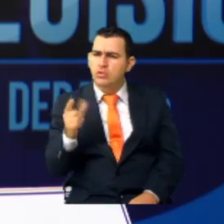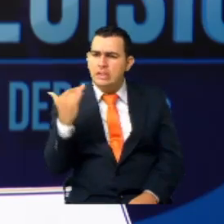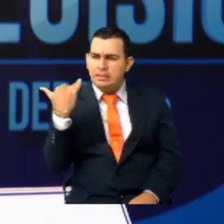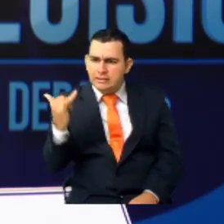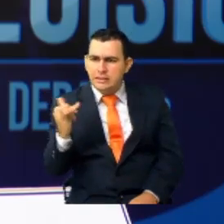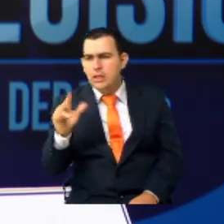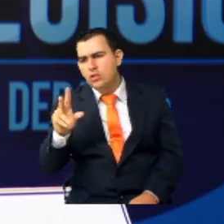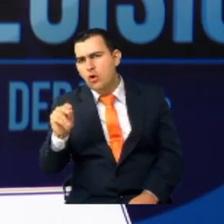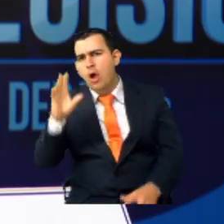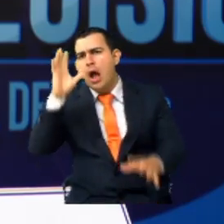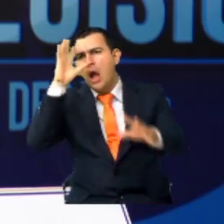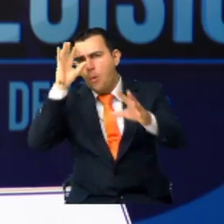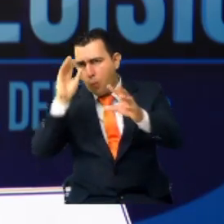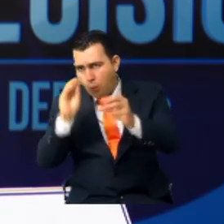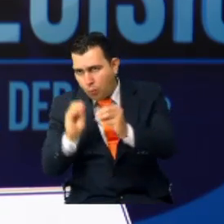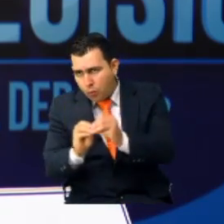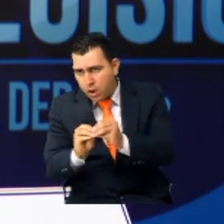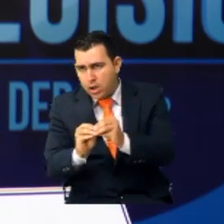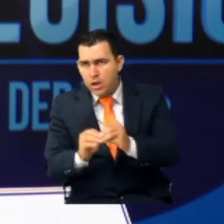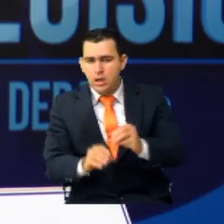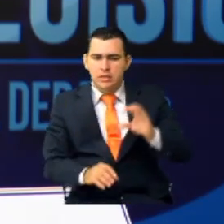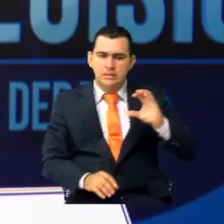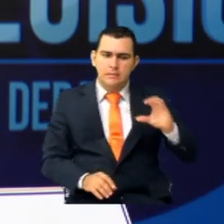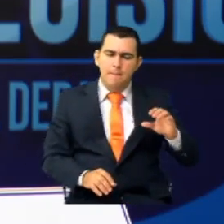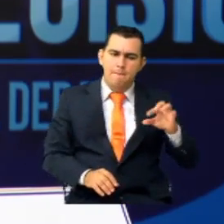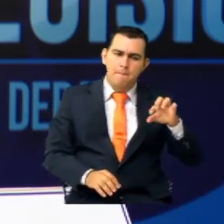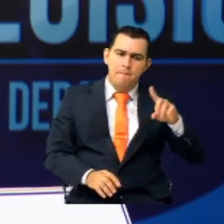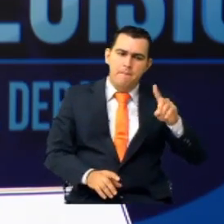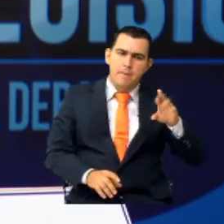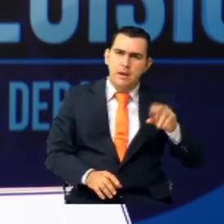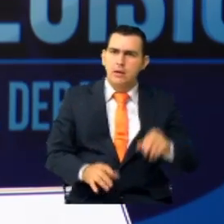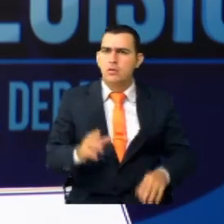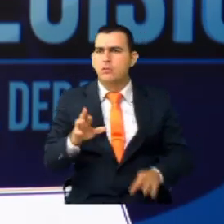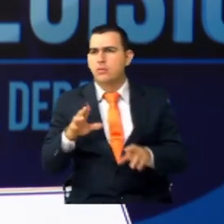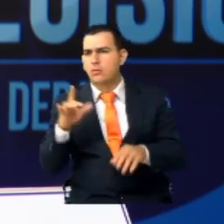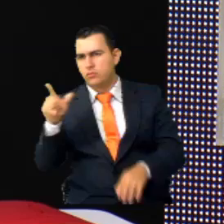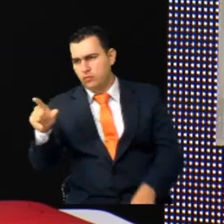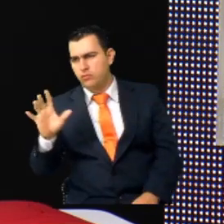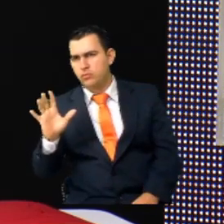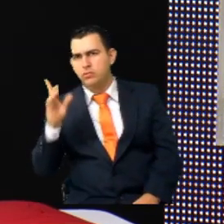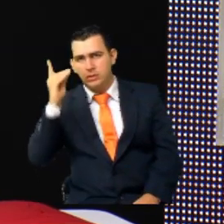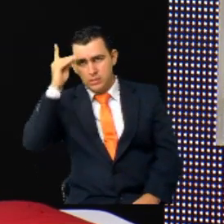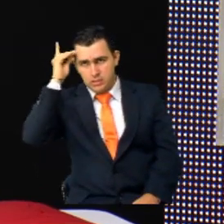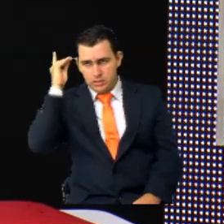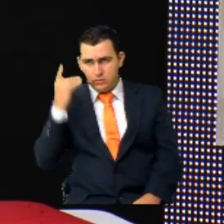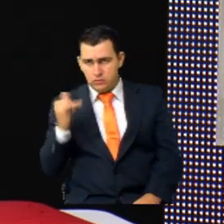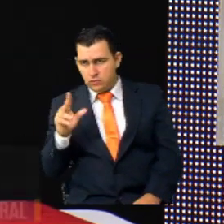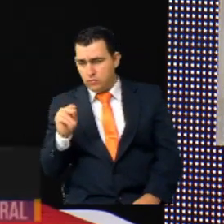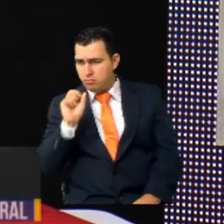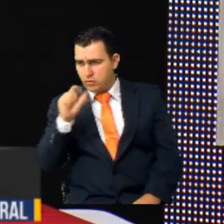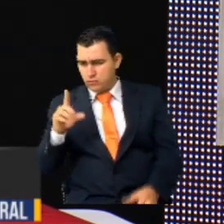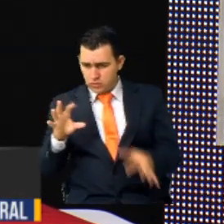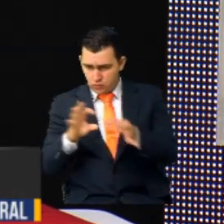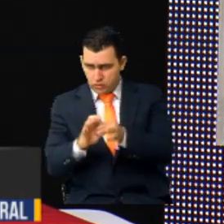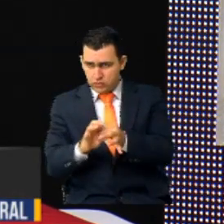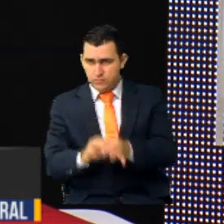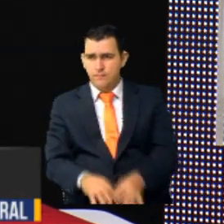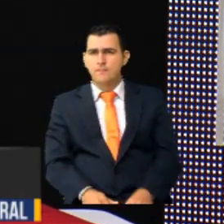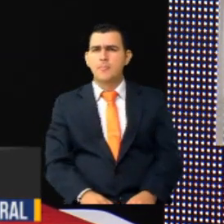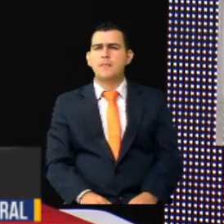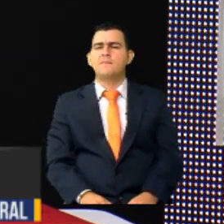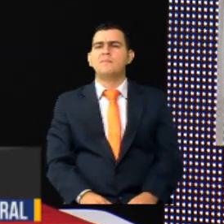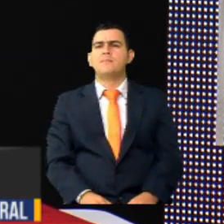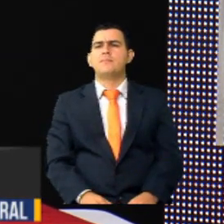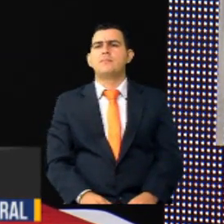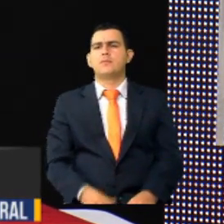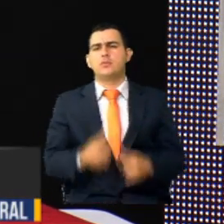acuerdos entre su campaña y la de Pedro Luis Gómez Martínez? Gracias, Mónica, por la pregunta, para poder también